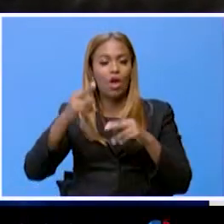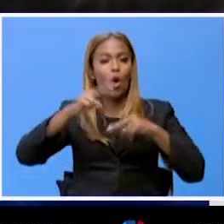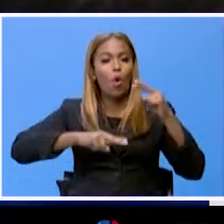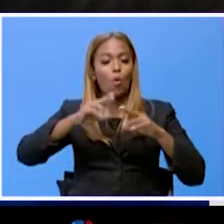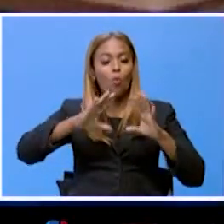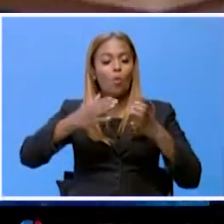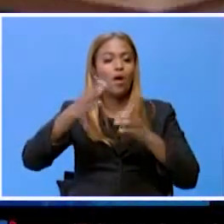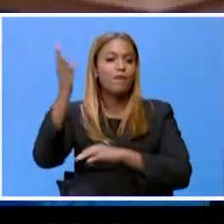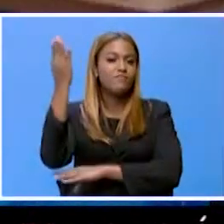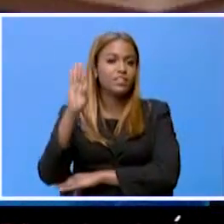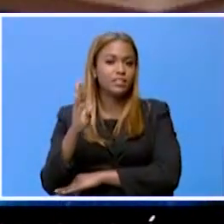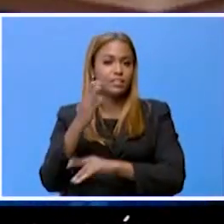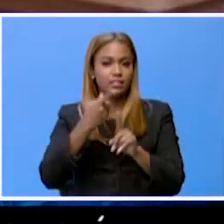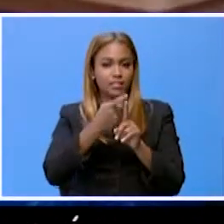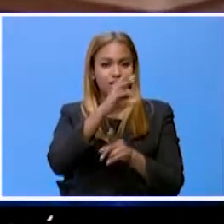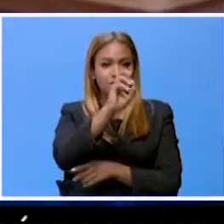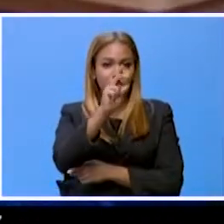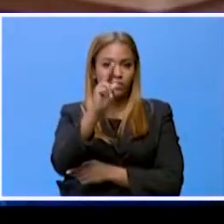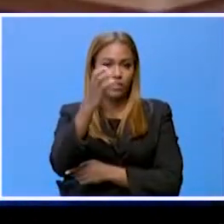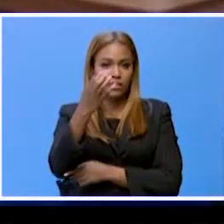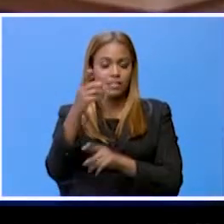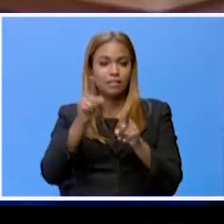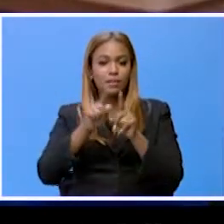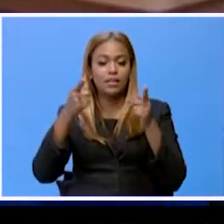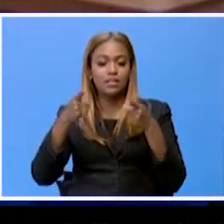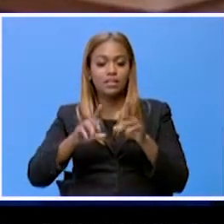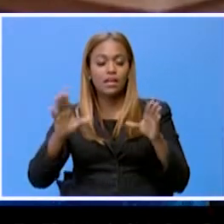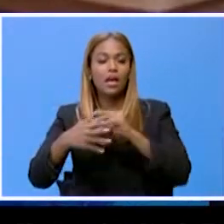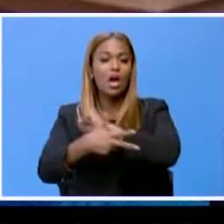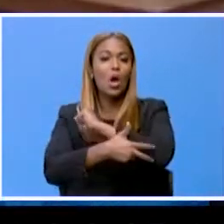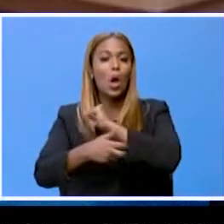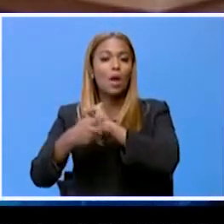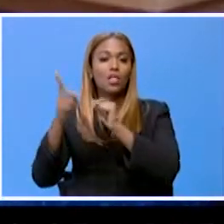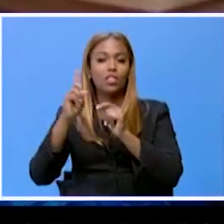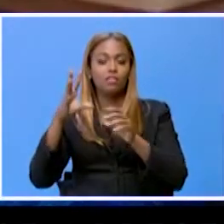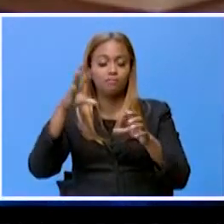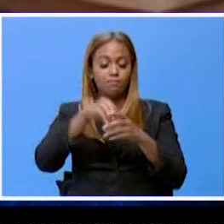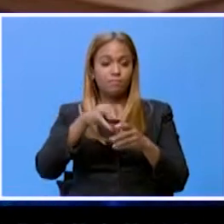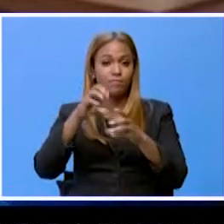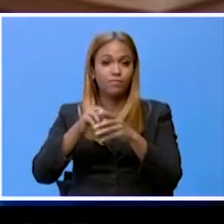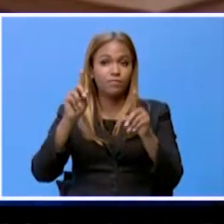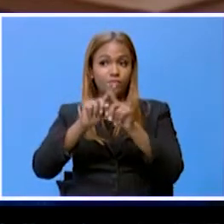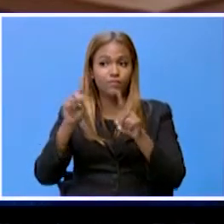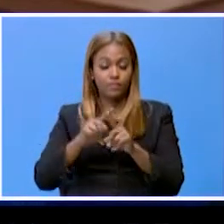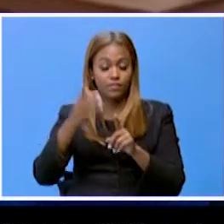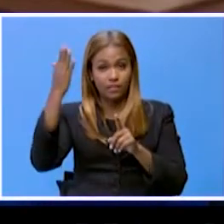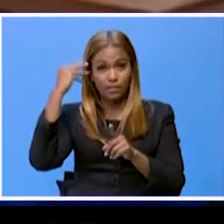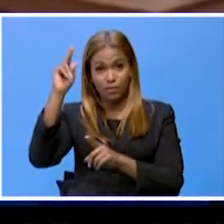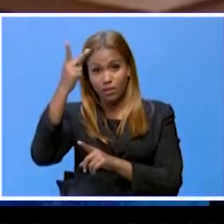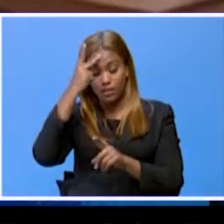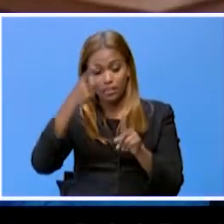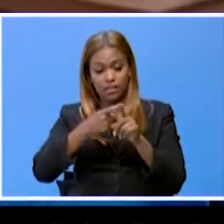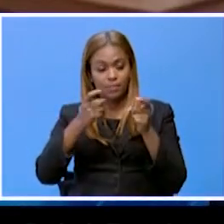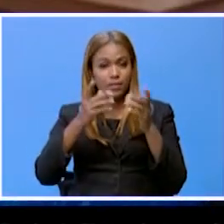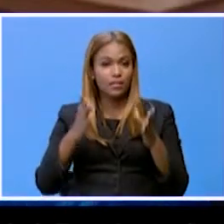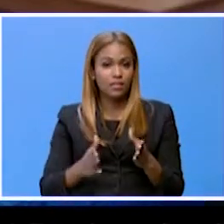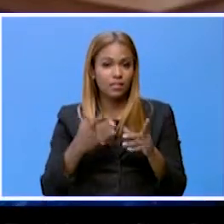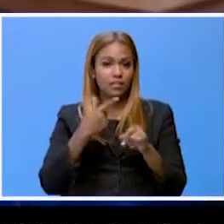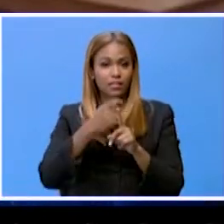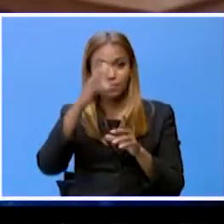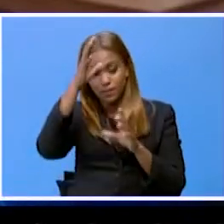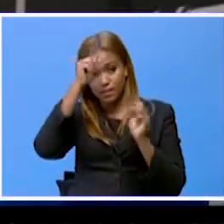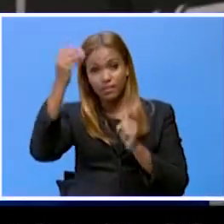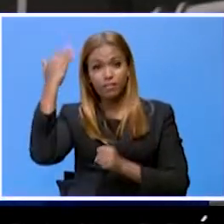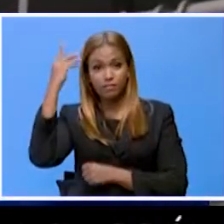brasileña Odebrecht y el denominado caso Antipulpo, donde fueron involucrados varios exfuncionarios de la administración de